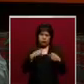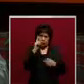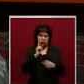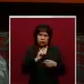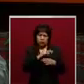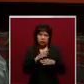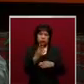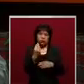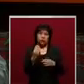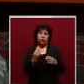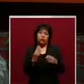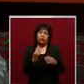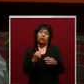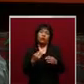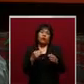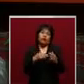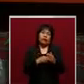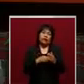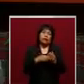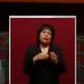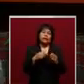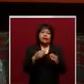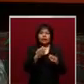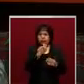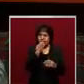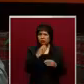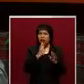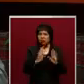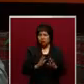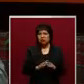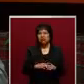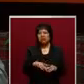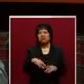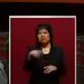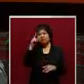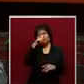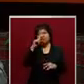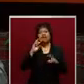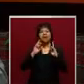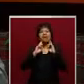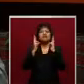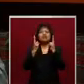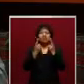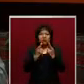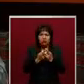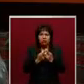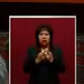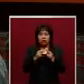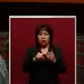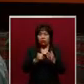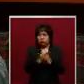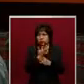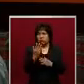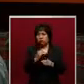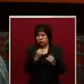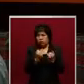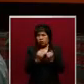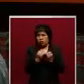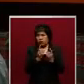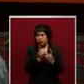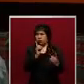de las más de 9,000 escuelas de las que te hablo ya están en consejo técnico escolar, desde temprano. A